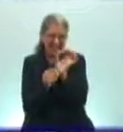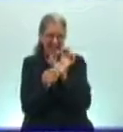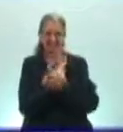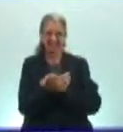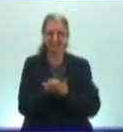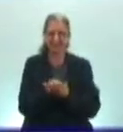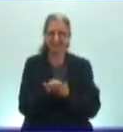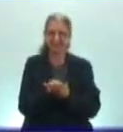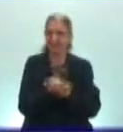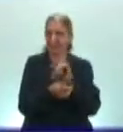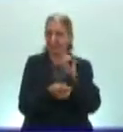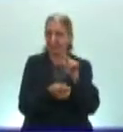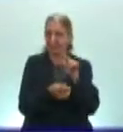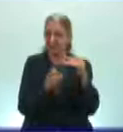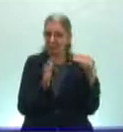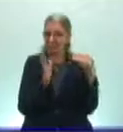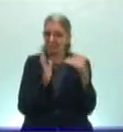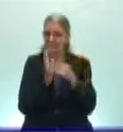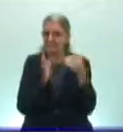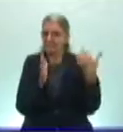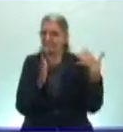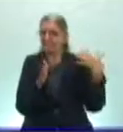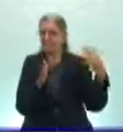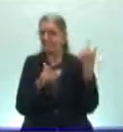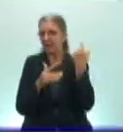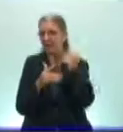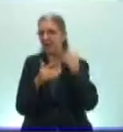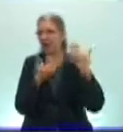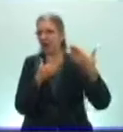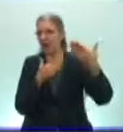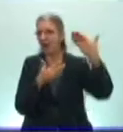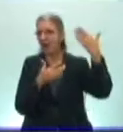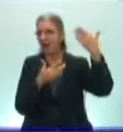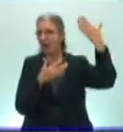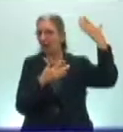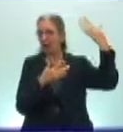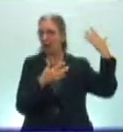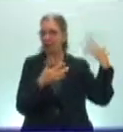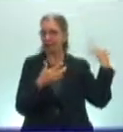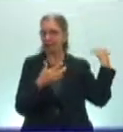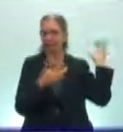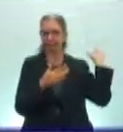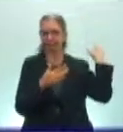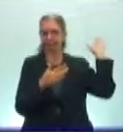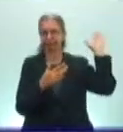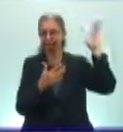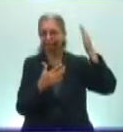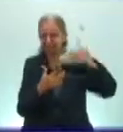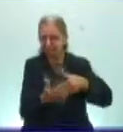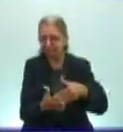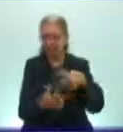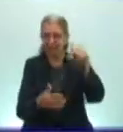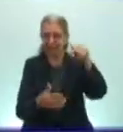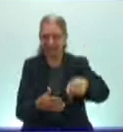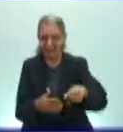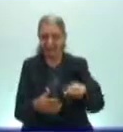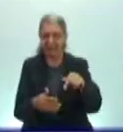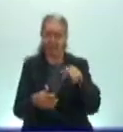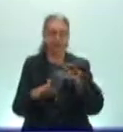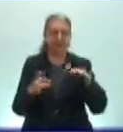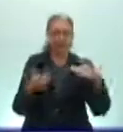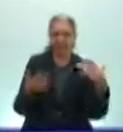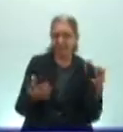3.141592.7. Durante miles de años, estas aproximaciones han sido suficientes para la mayor parte de las aplicaciones prácticas, pero